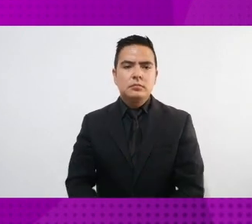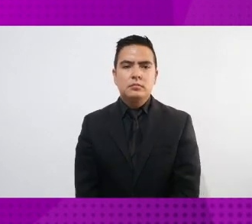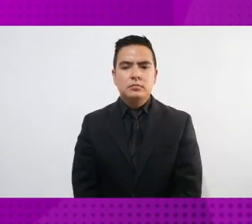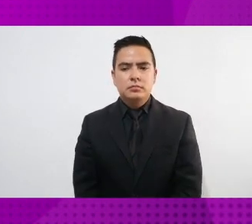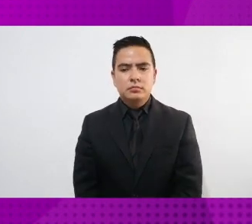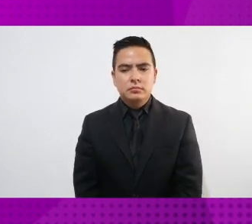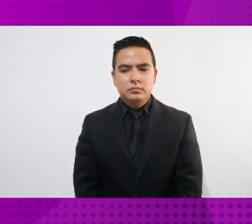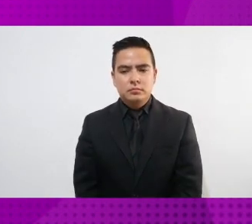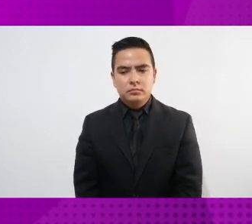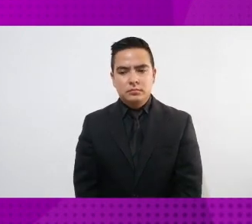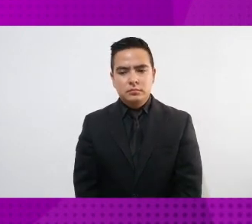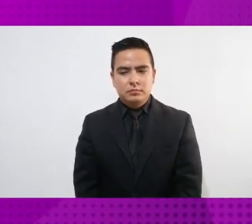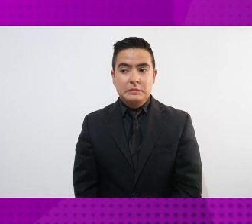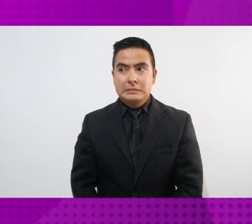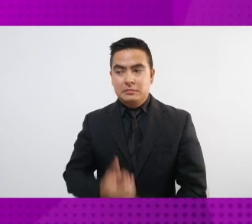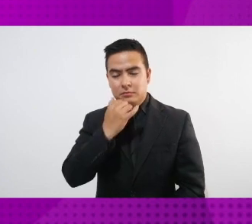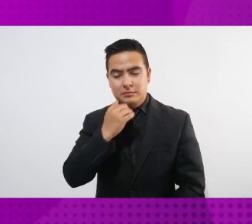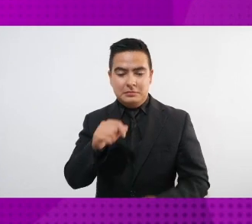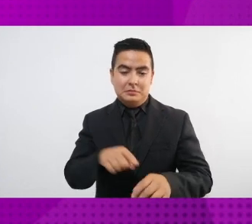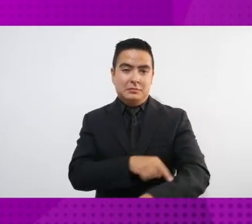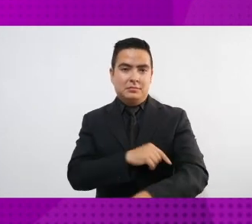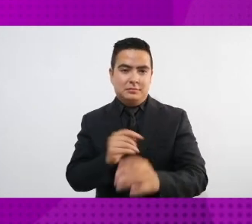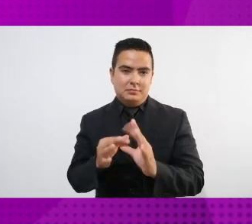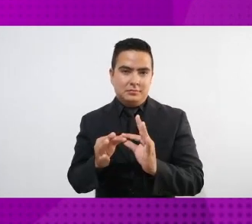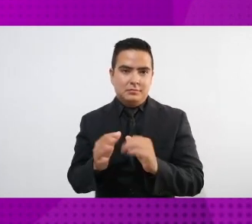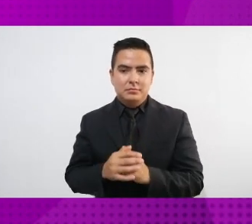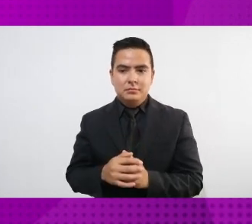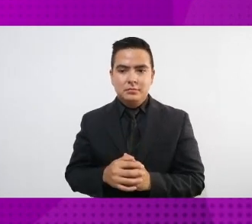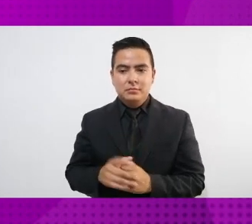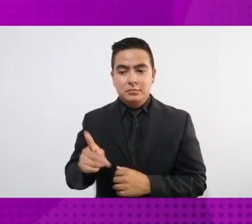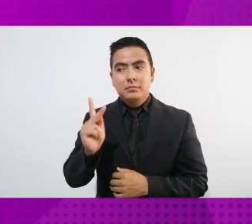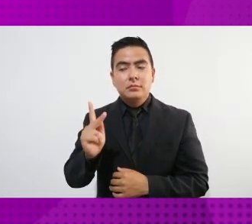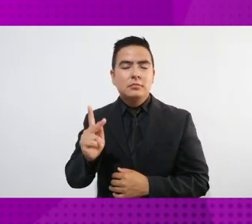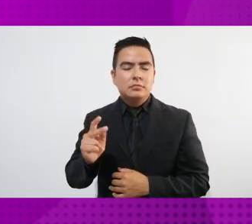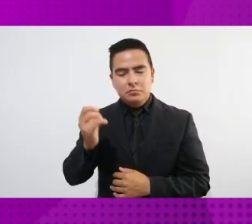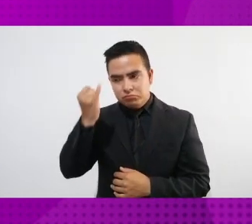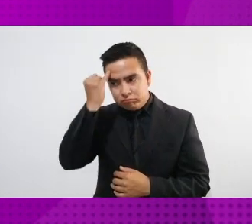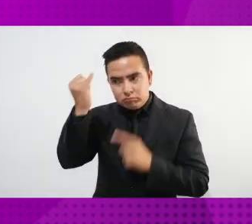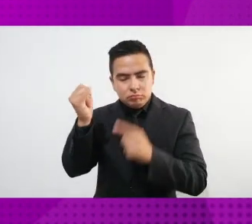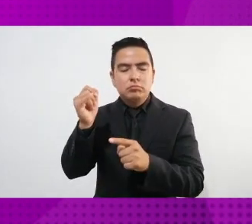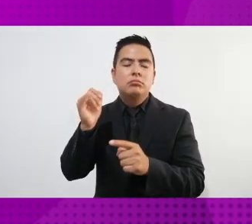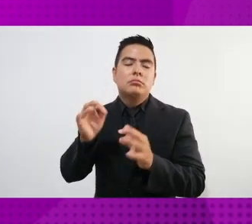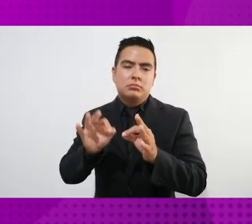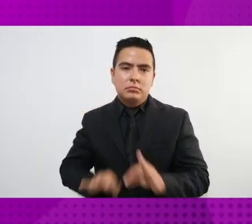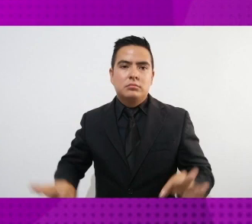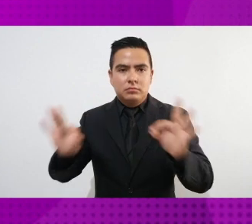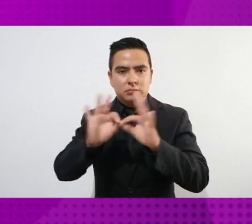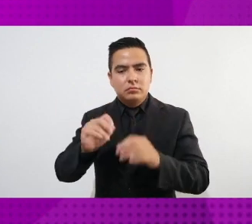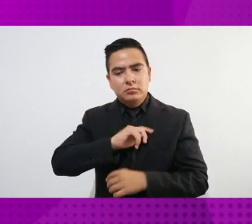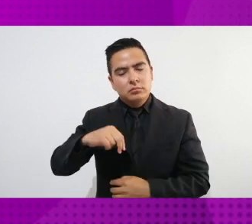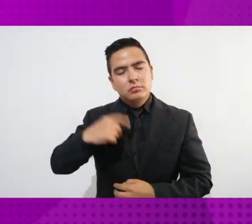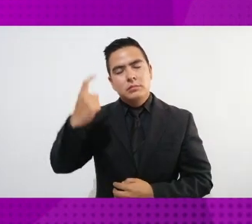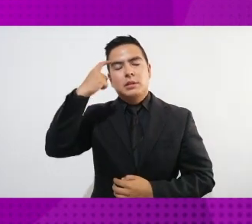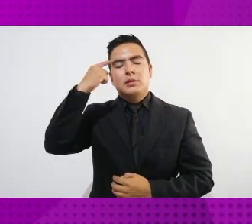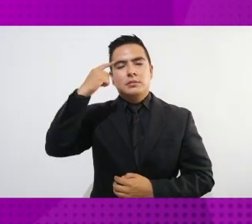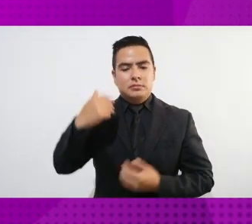democrática. Perdón por este desarrollo, pero creo que esta idea, sobre todo, que es muy importante para entenderla entre nosotros,